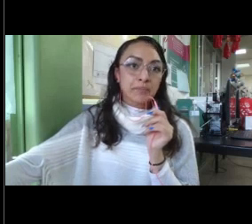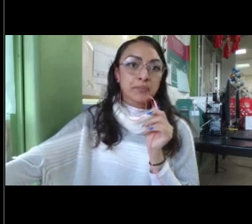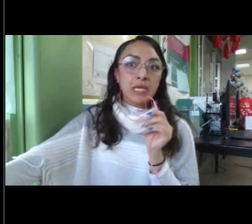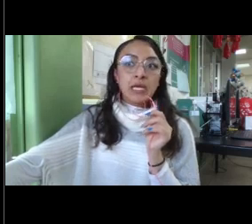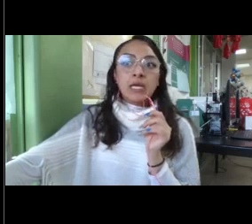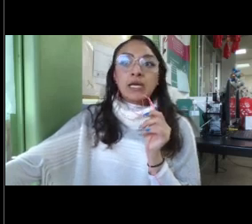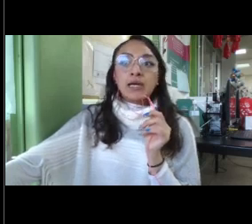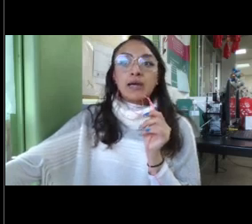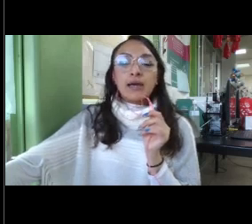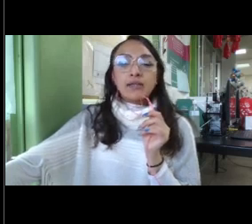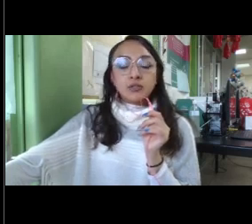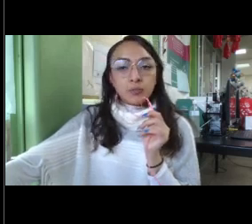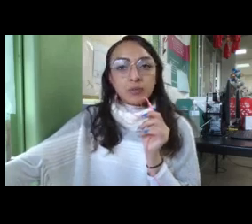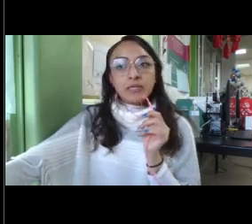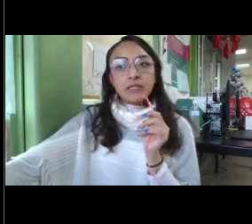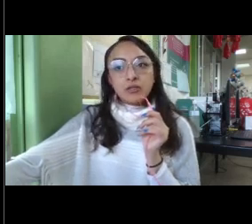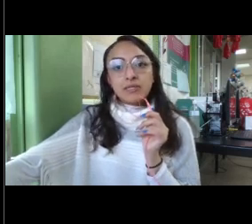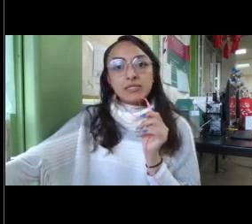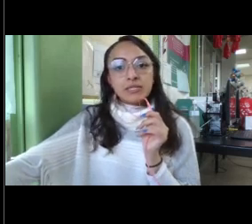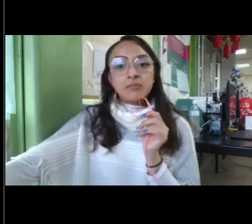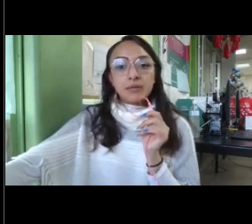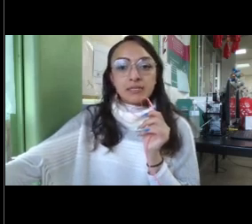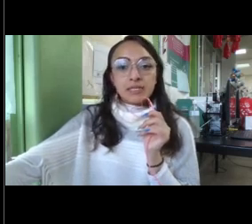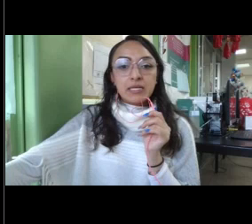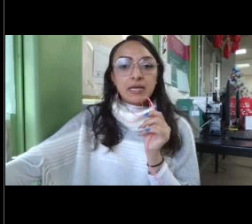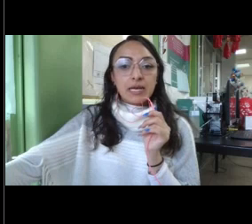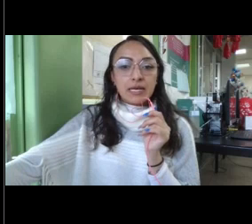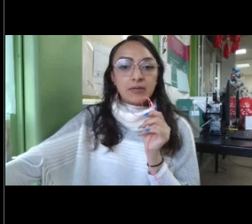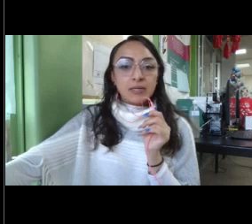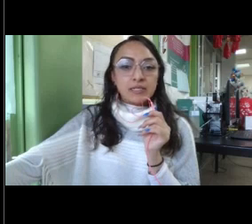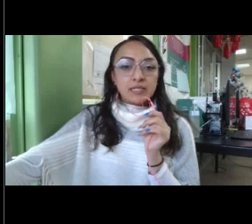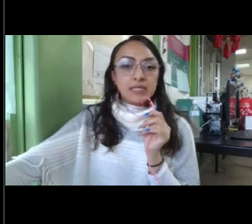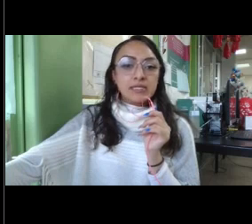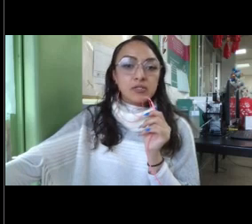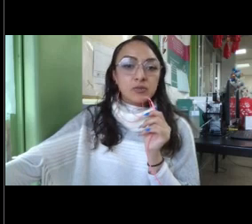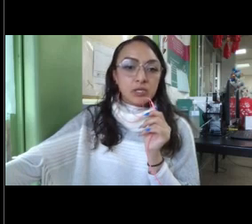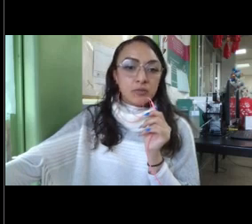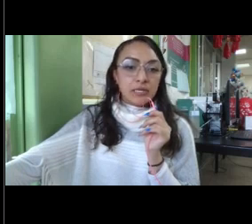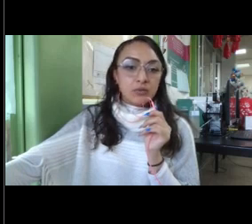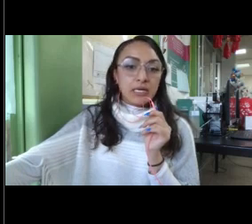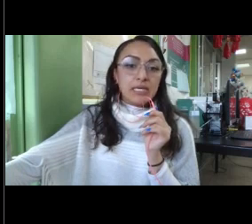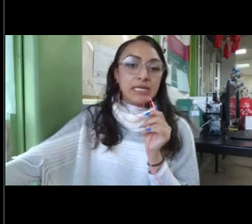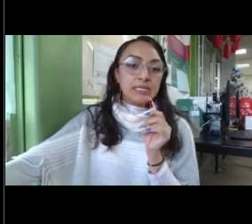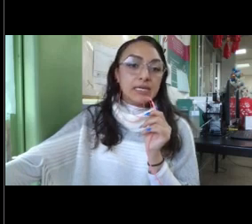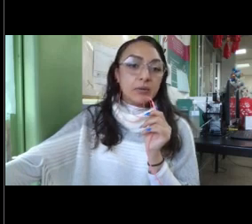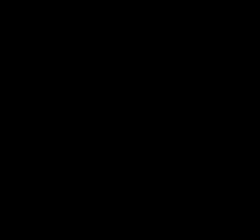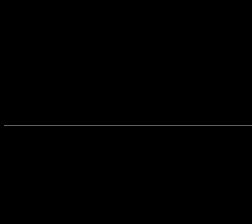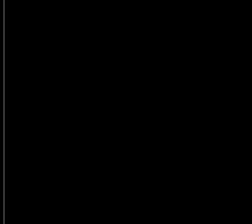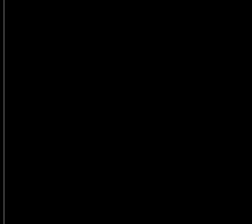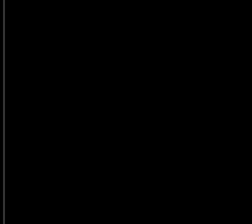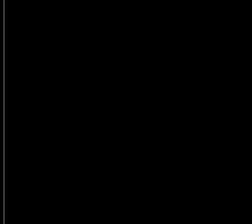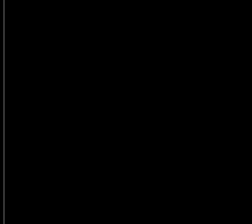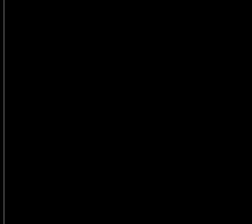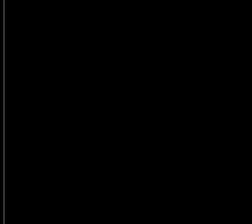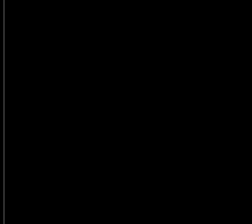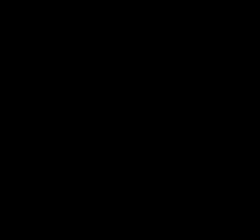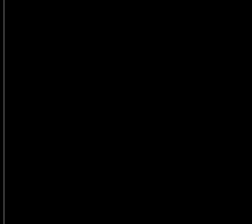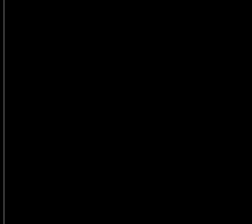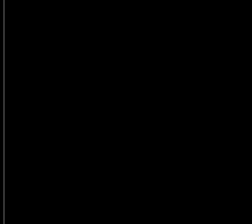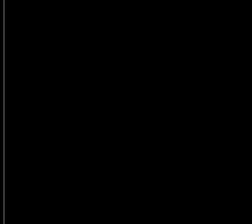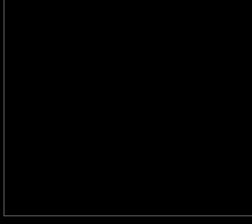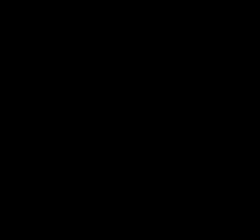idioma. Su primer idioma siempre va a ser la lengua de señas, que es su idioma natural y es el que voy a tener que